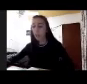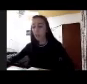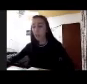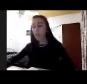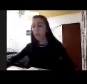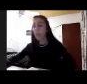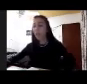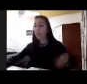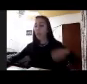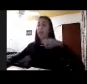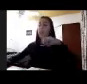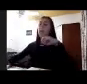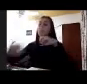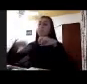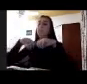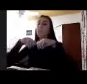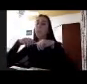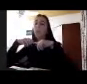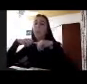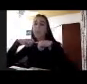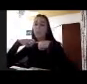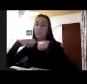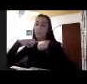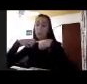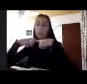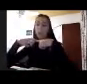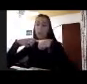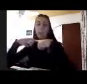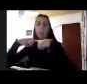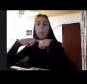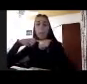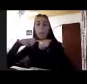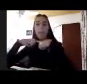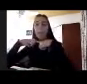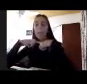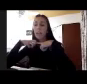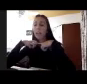Esos usuarios también, eh, lo que hago yo con esta